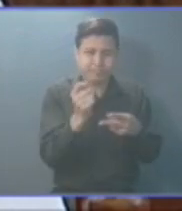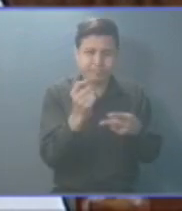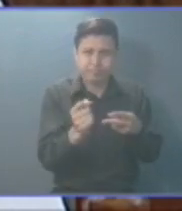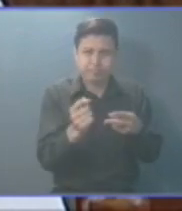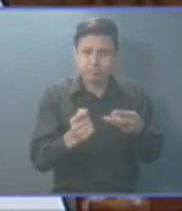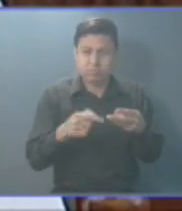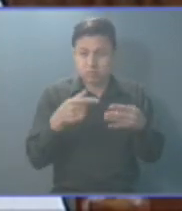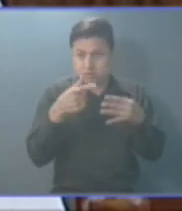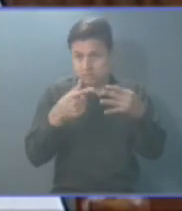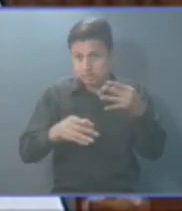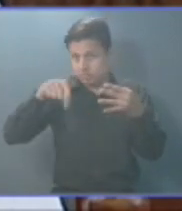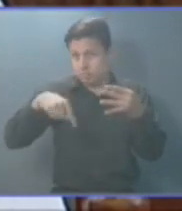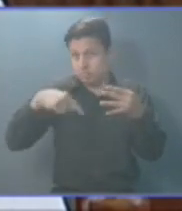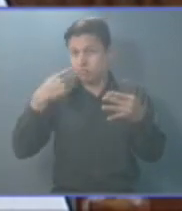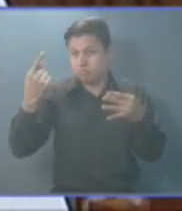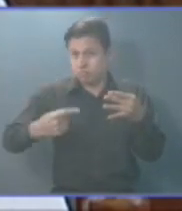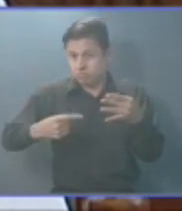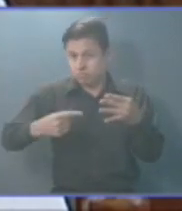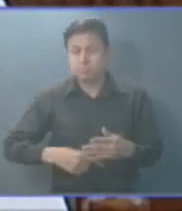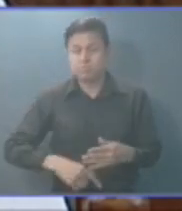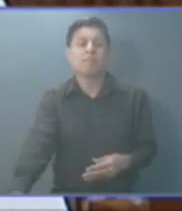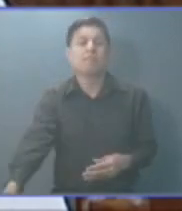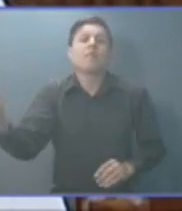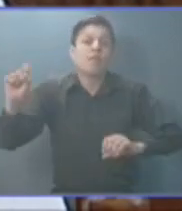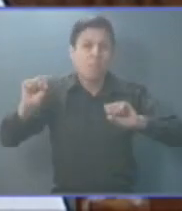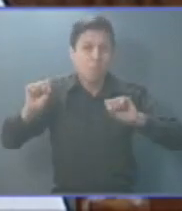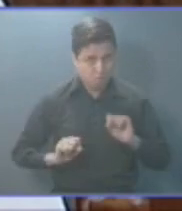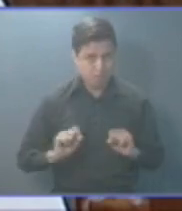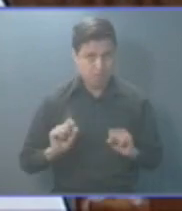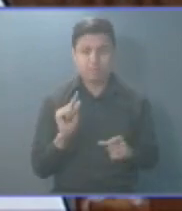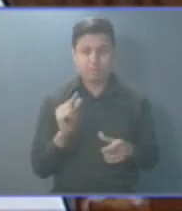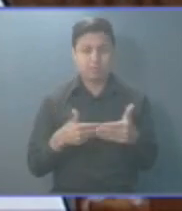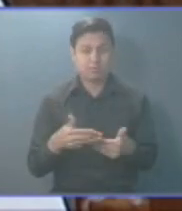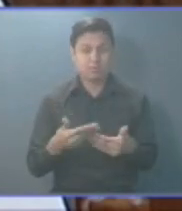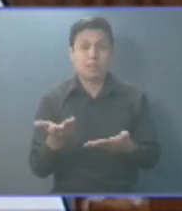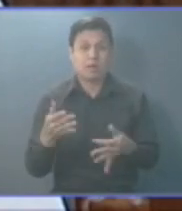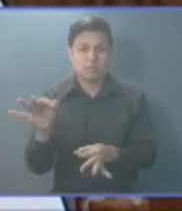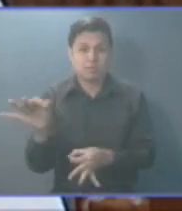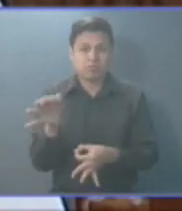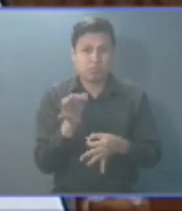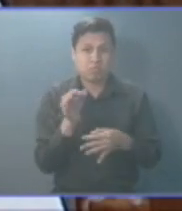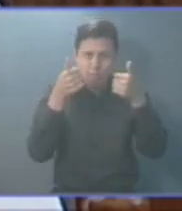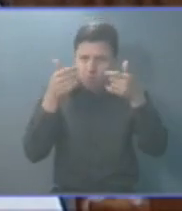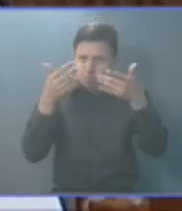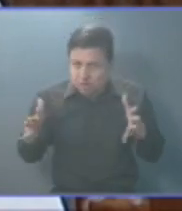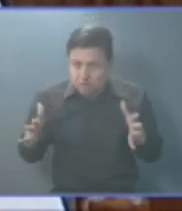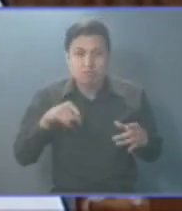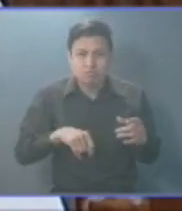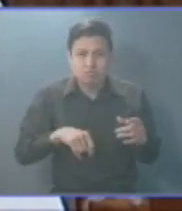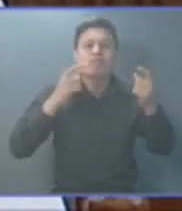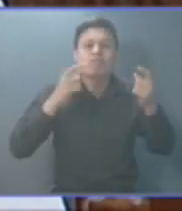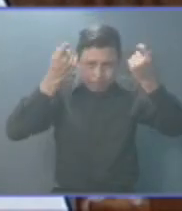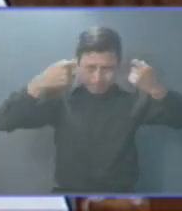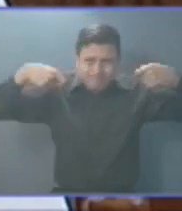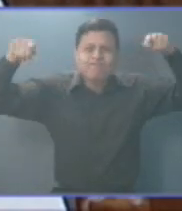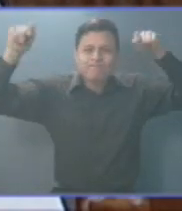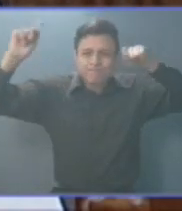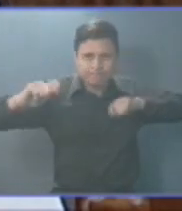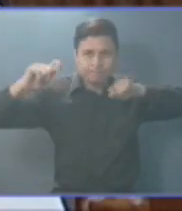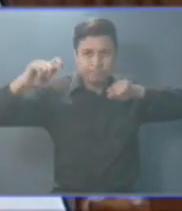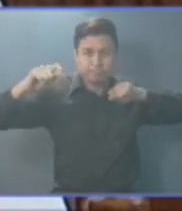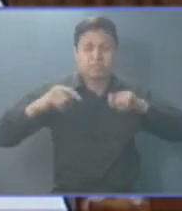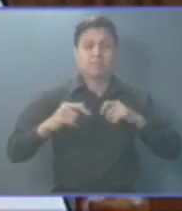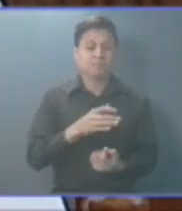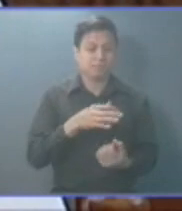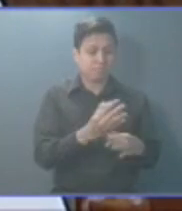requeridas en nuestra legislación, es pertinente proceder a la aprobación y ratificación de este. Las